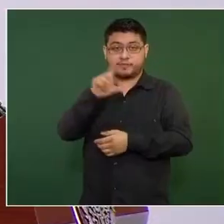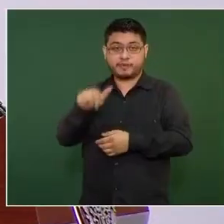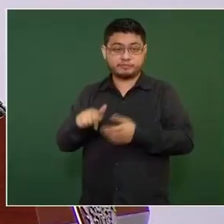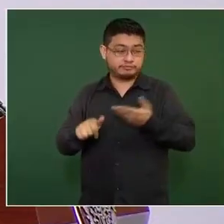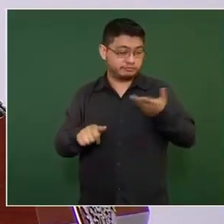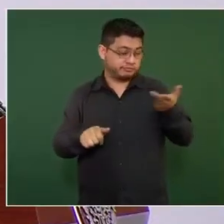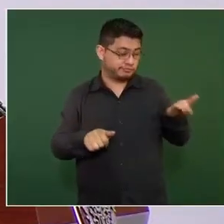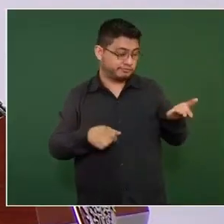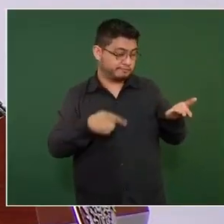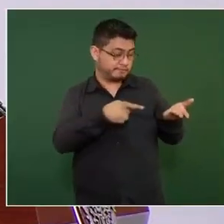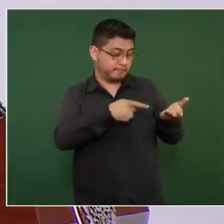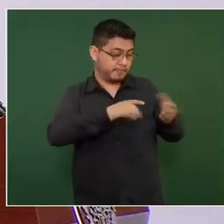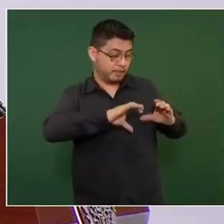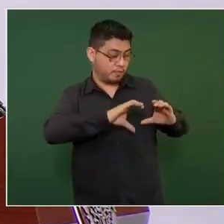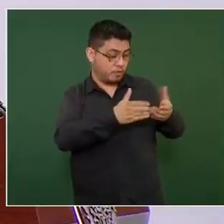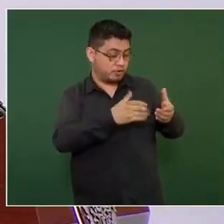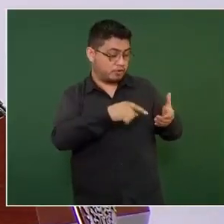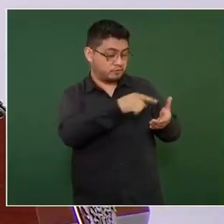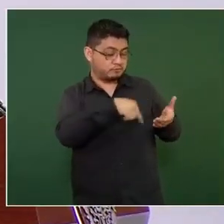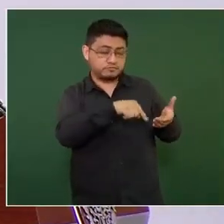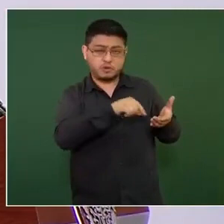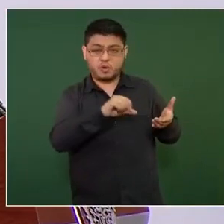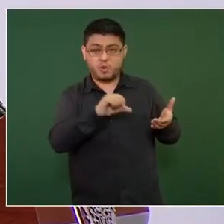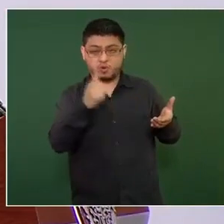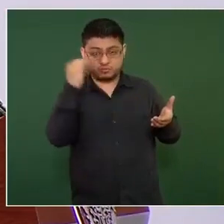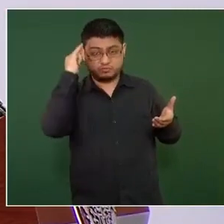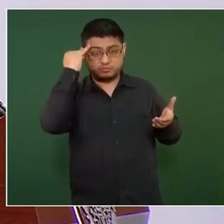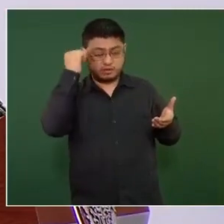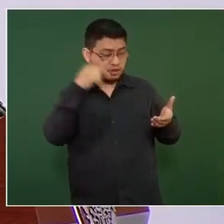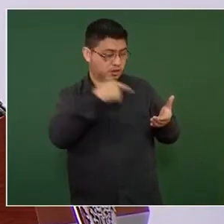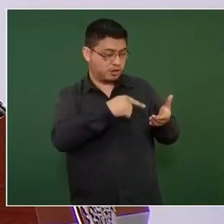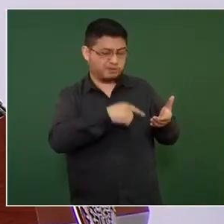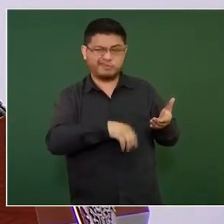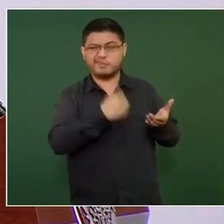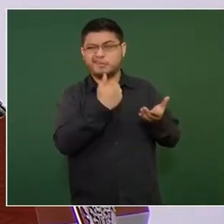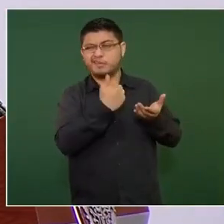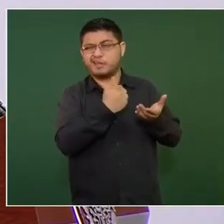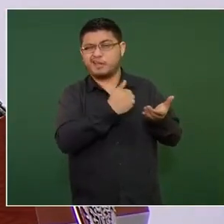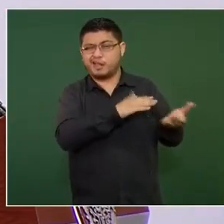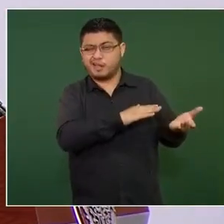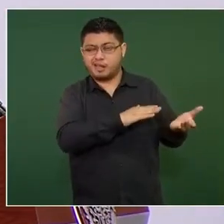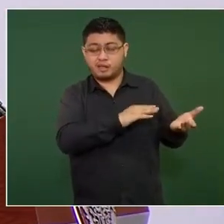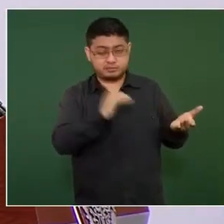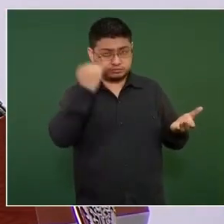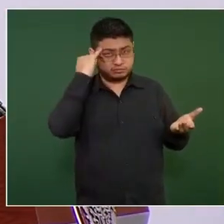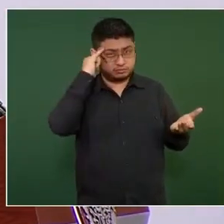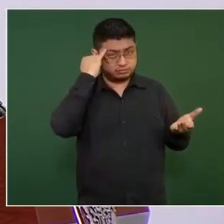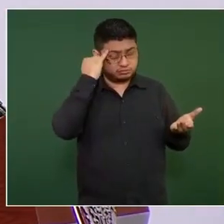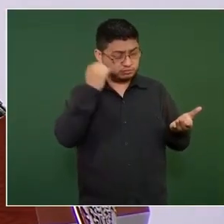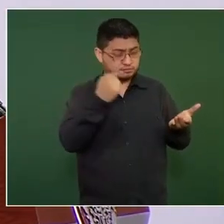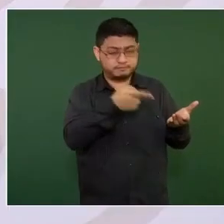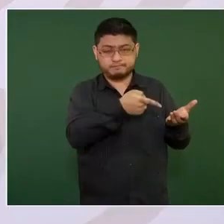despreciar y no atender a los indígenas